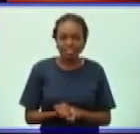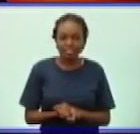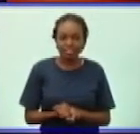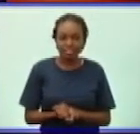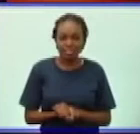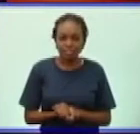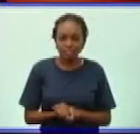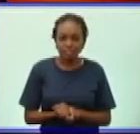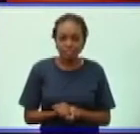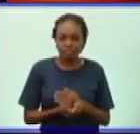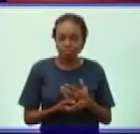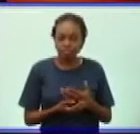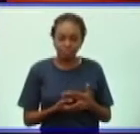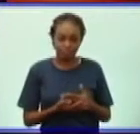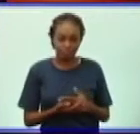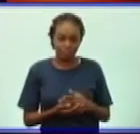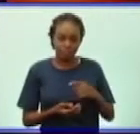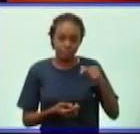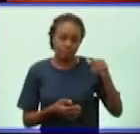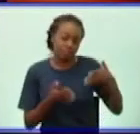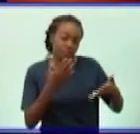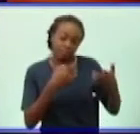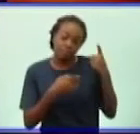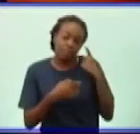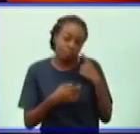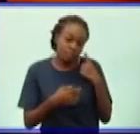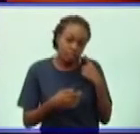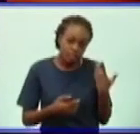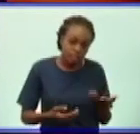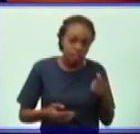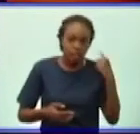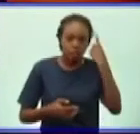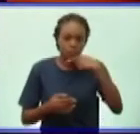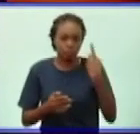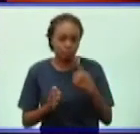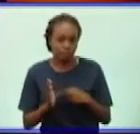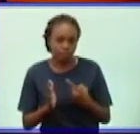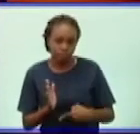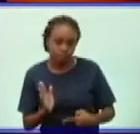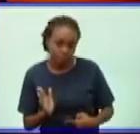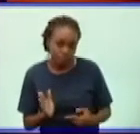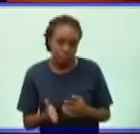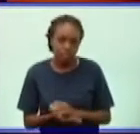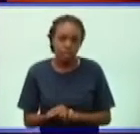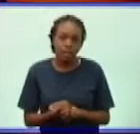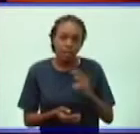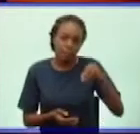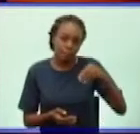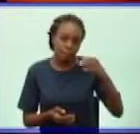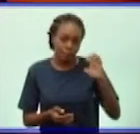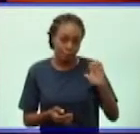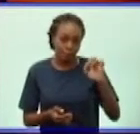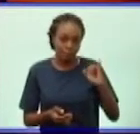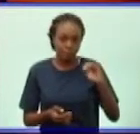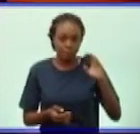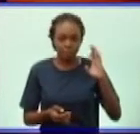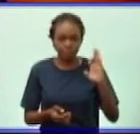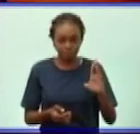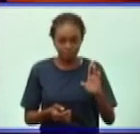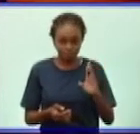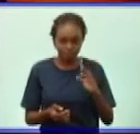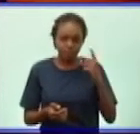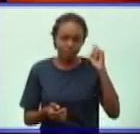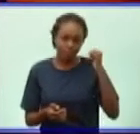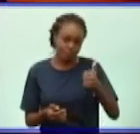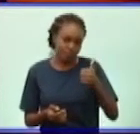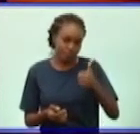instrumento, posteriormente analizarlo y caracterizarlo para lograr una medición más exacta. Aunque ya